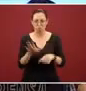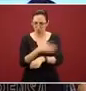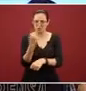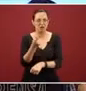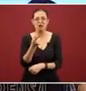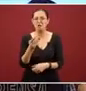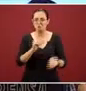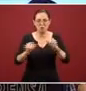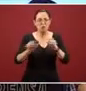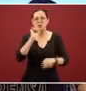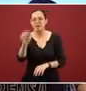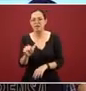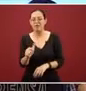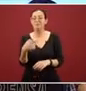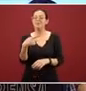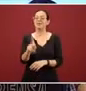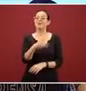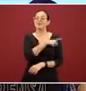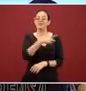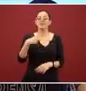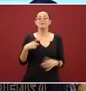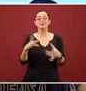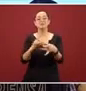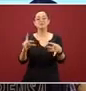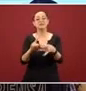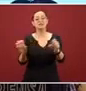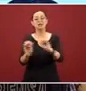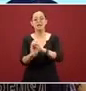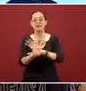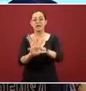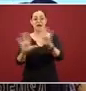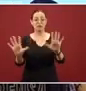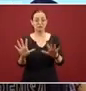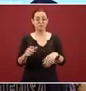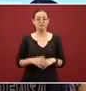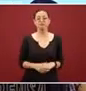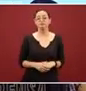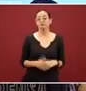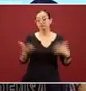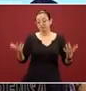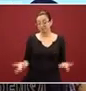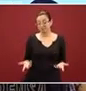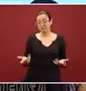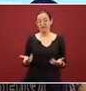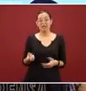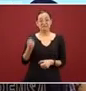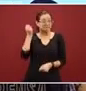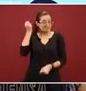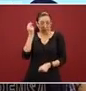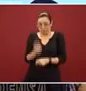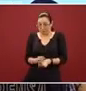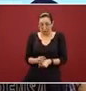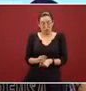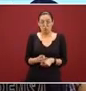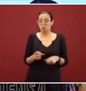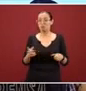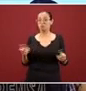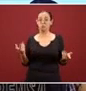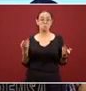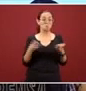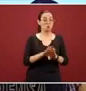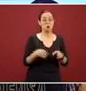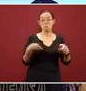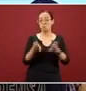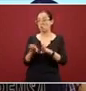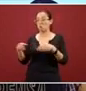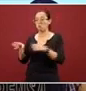muy identificable. Si uno impone las medidas de mitigación demasiado temprano, estas medidas